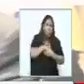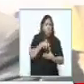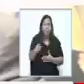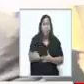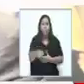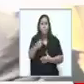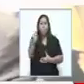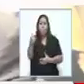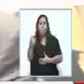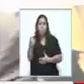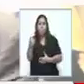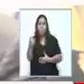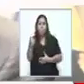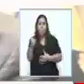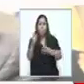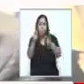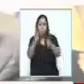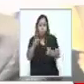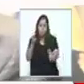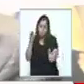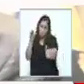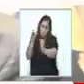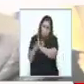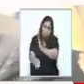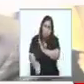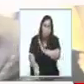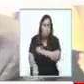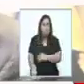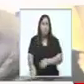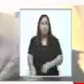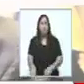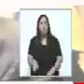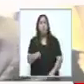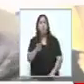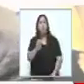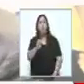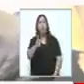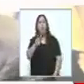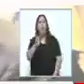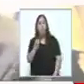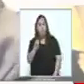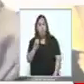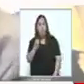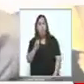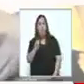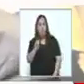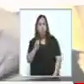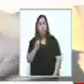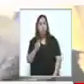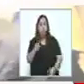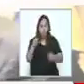manos. ¡Viva Evo Morales! ¡América Latina es